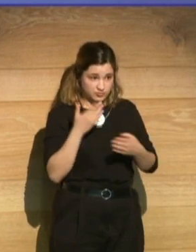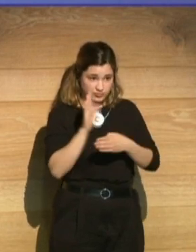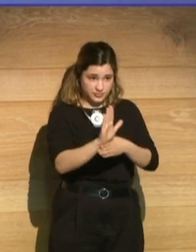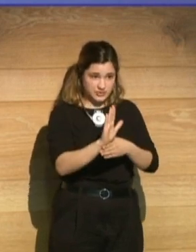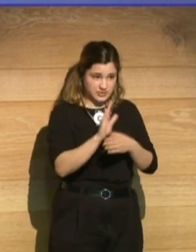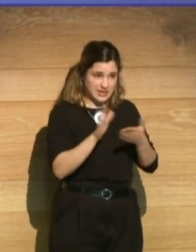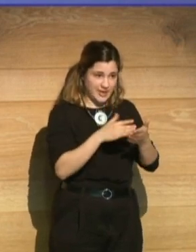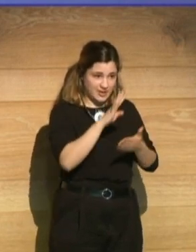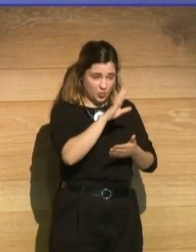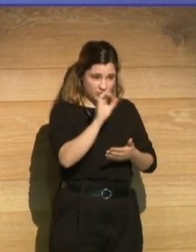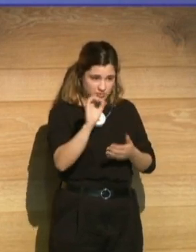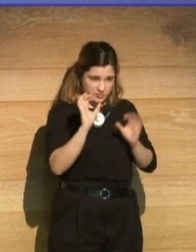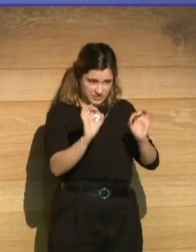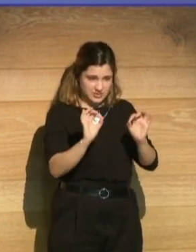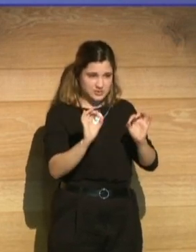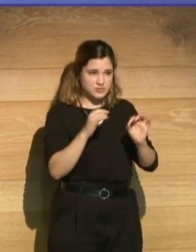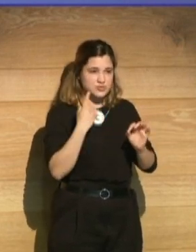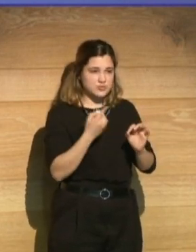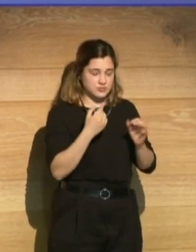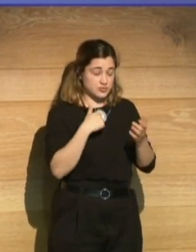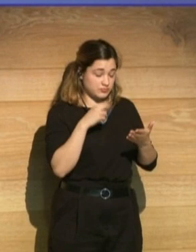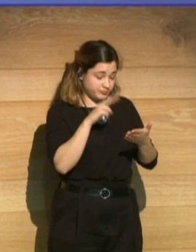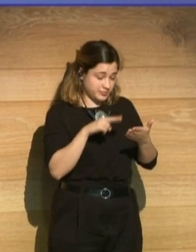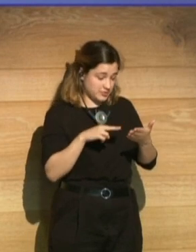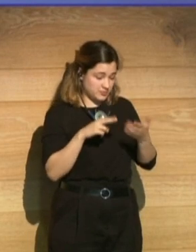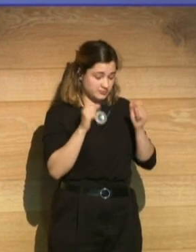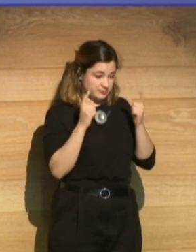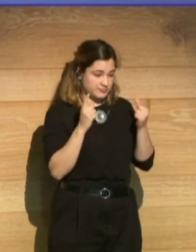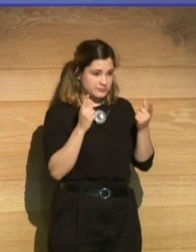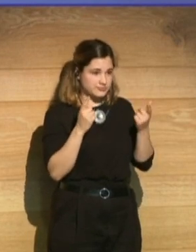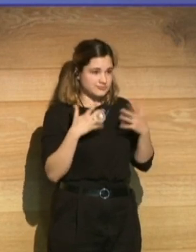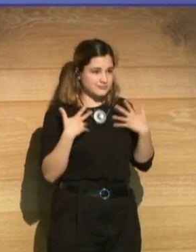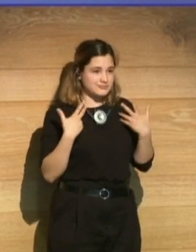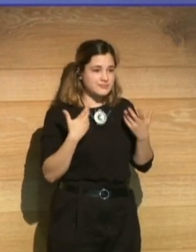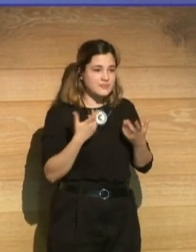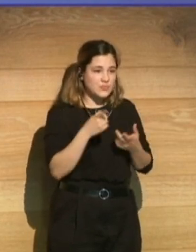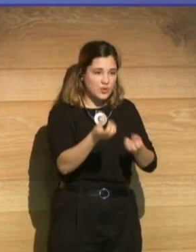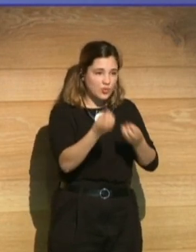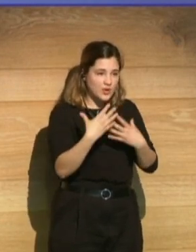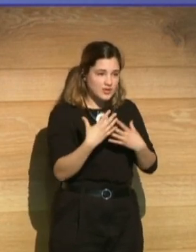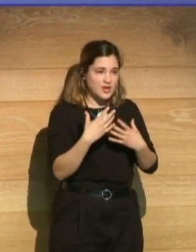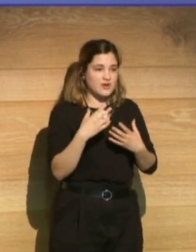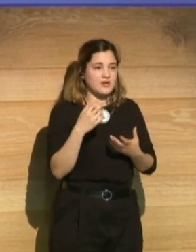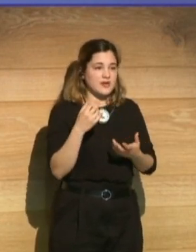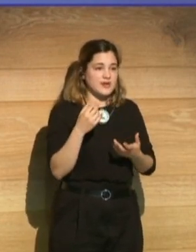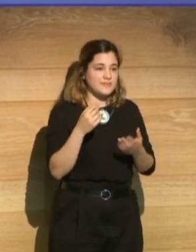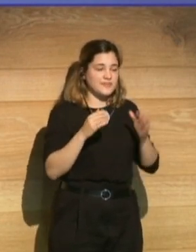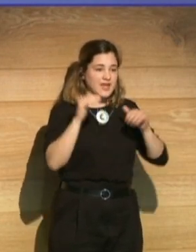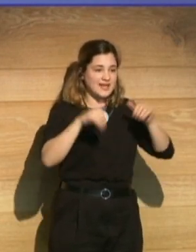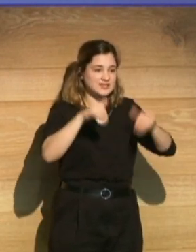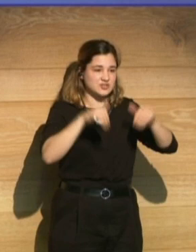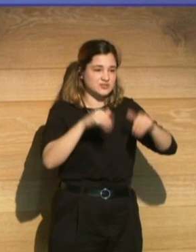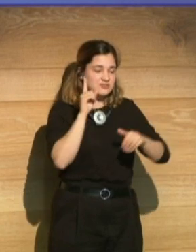página 400 en concreto, porque me deslumbró aquello, cuando usted cuenta el referéndum, aquellas elecciones de mentira, de las